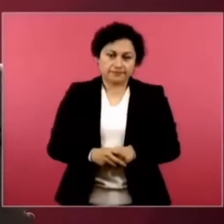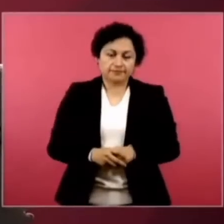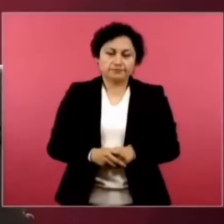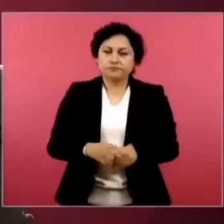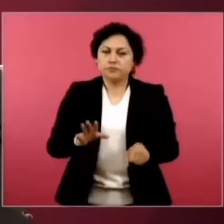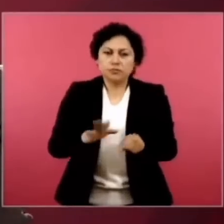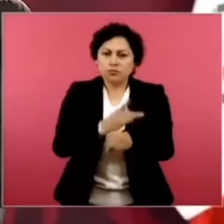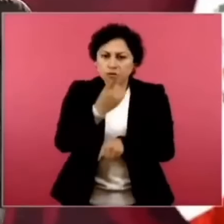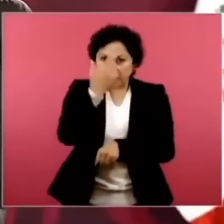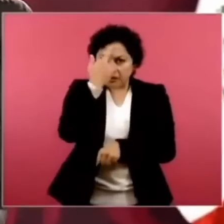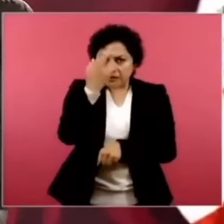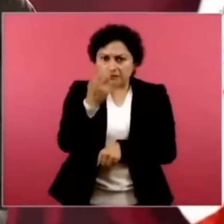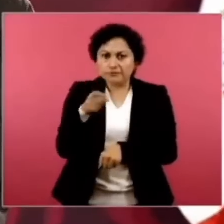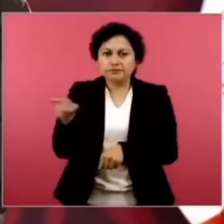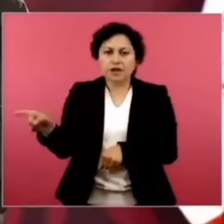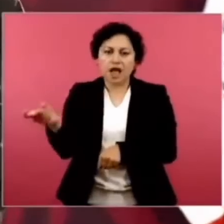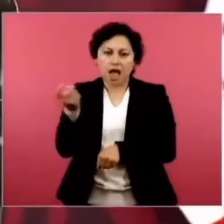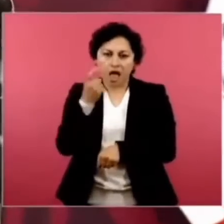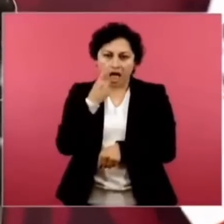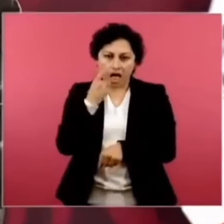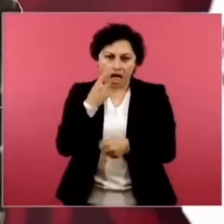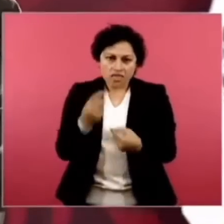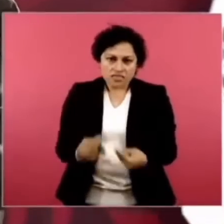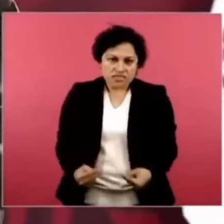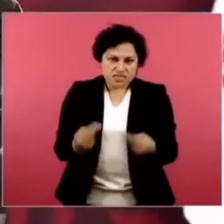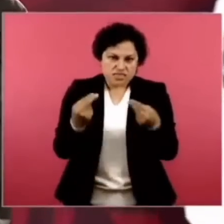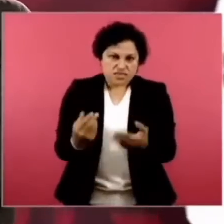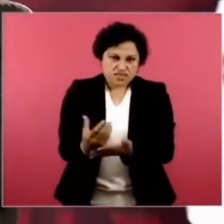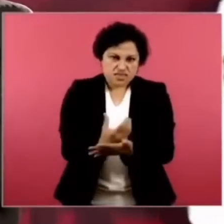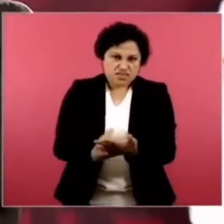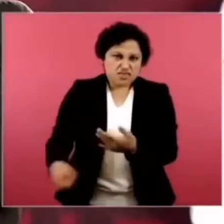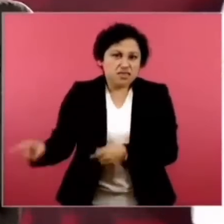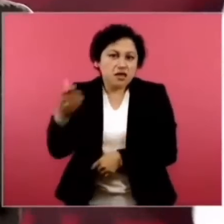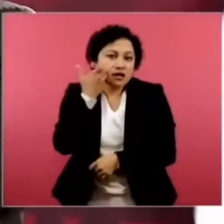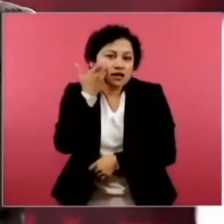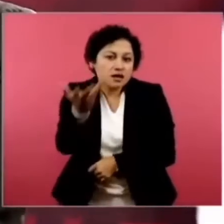está de por medio. ¿Cómo podría yo resolver esto?